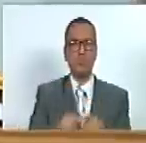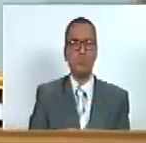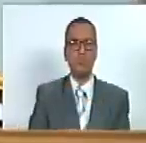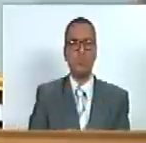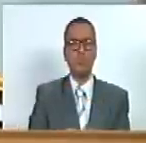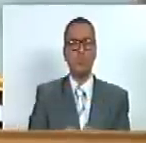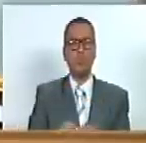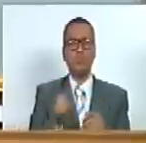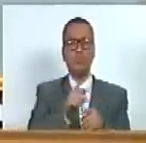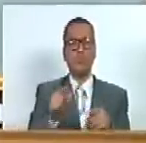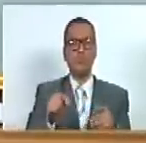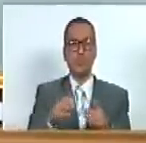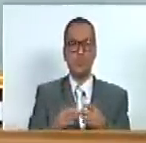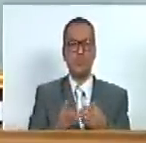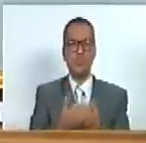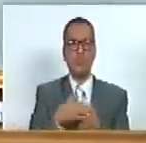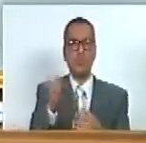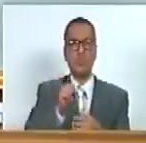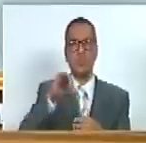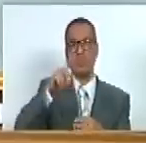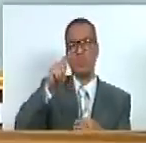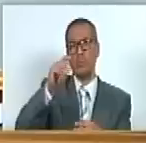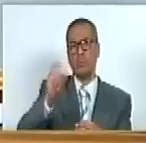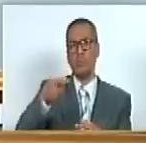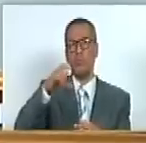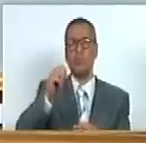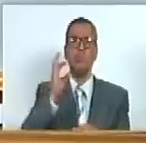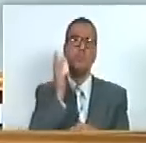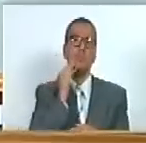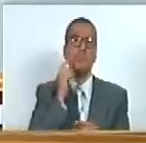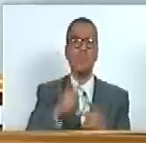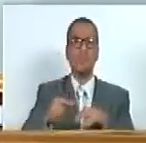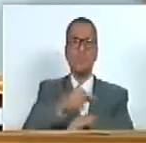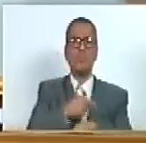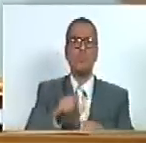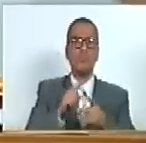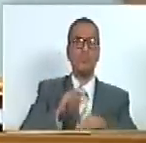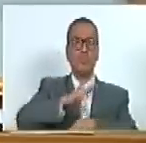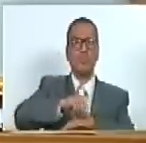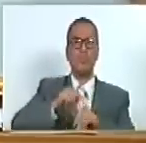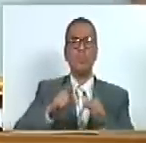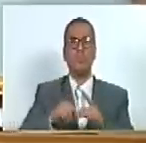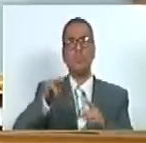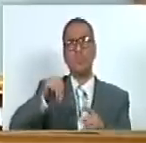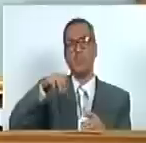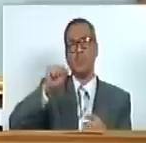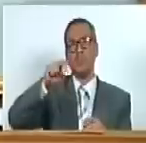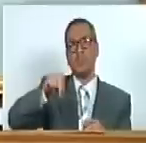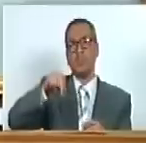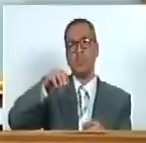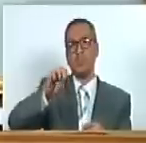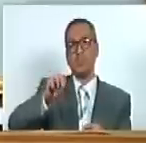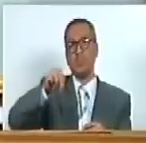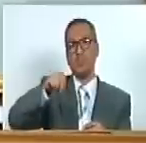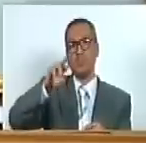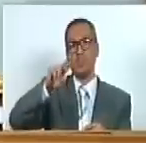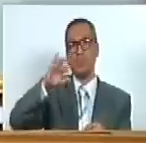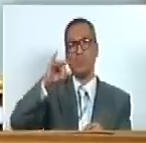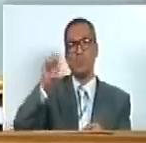Son candidatos, pero se roban los reales de Citgo. Son gobernadores, pero se robaron los reales de Monómero.